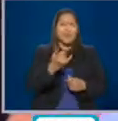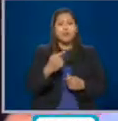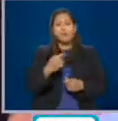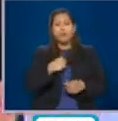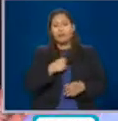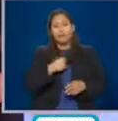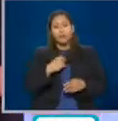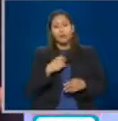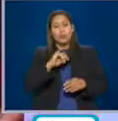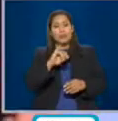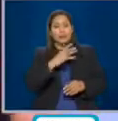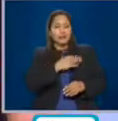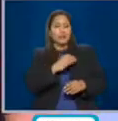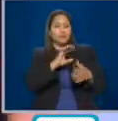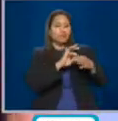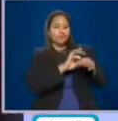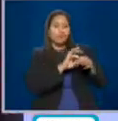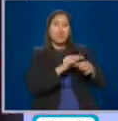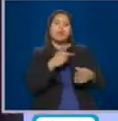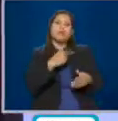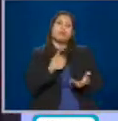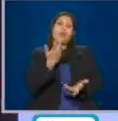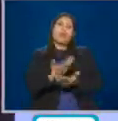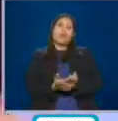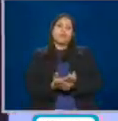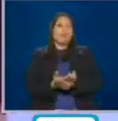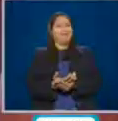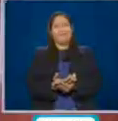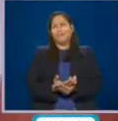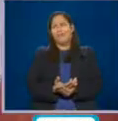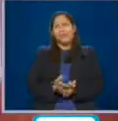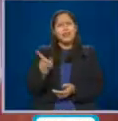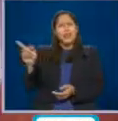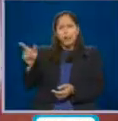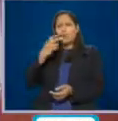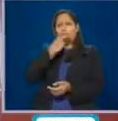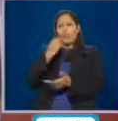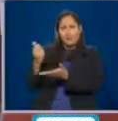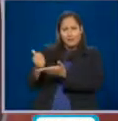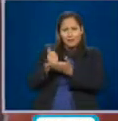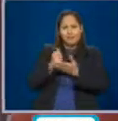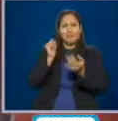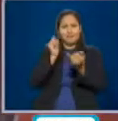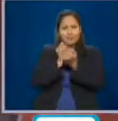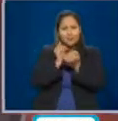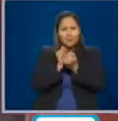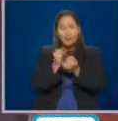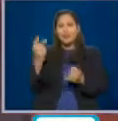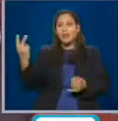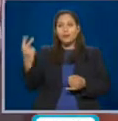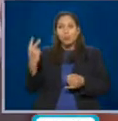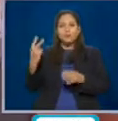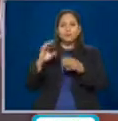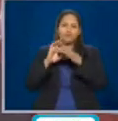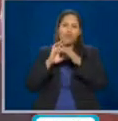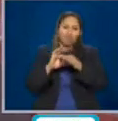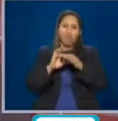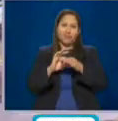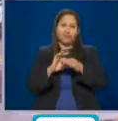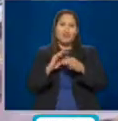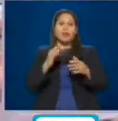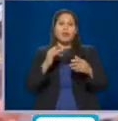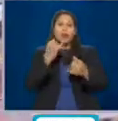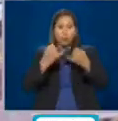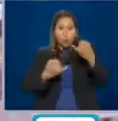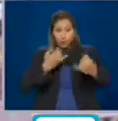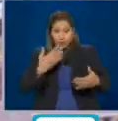hacer vínculo, pero descansando. Claro, y no, y es en el no. trajín de todo el día que se hacen verdaderos Porque el vínculo vínculos. no es solamente el juego y la diversión.